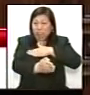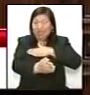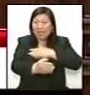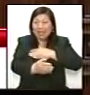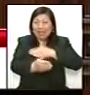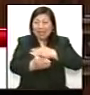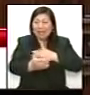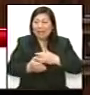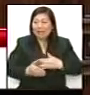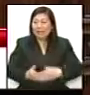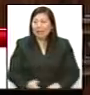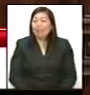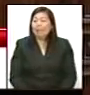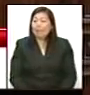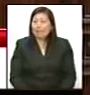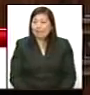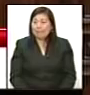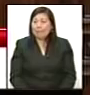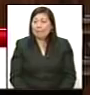la vía expresa.